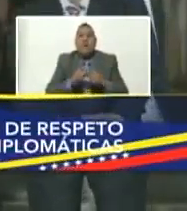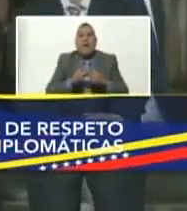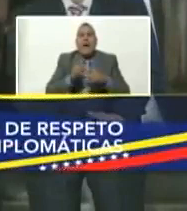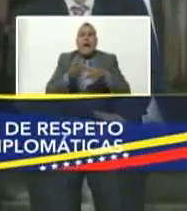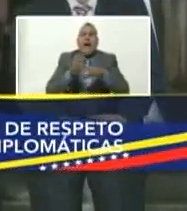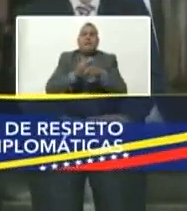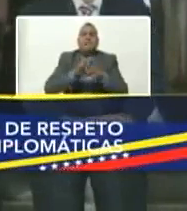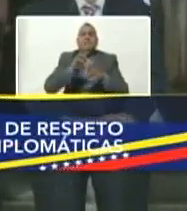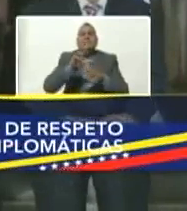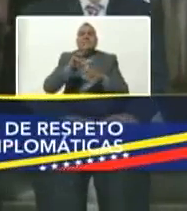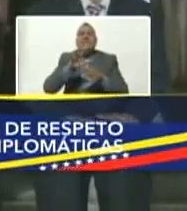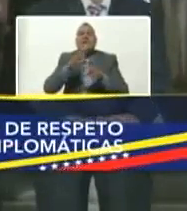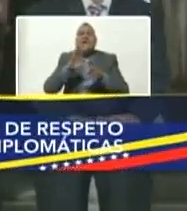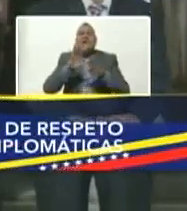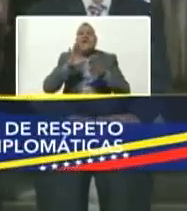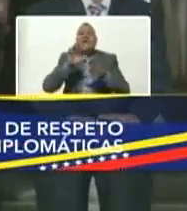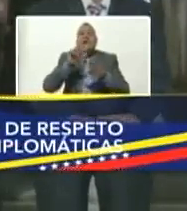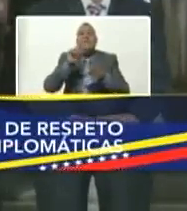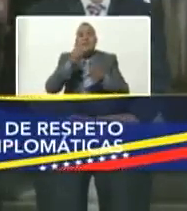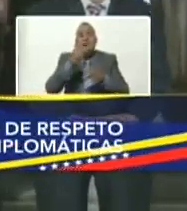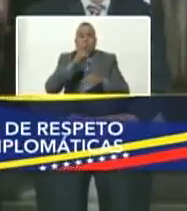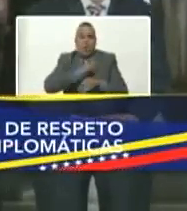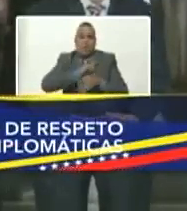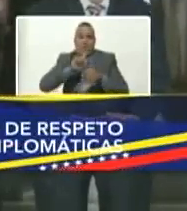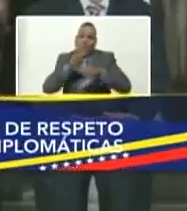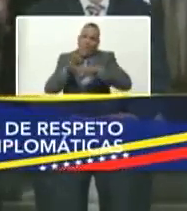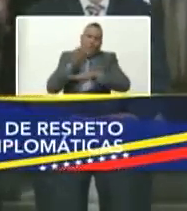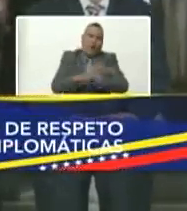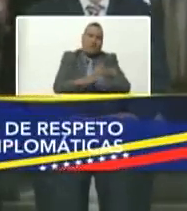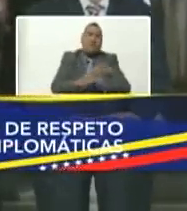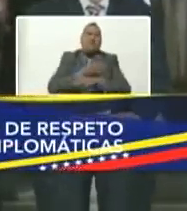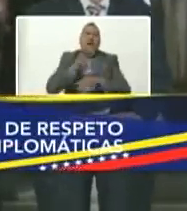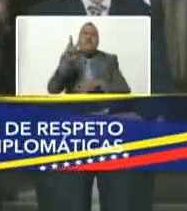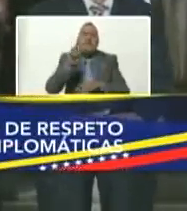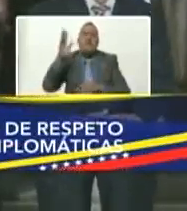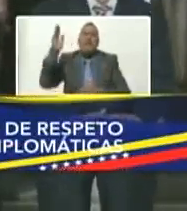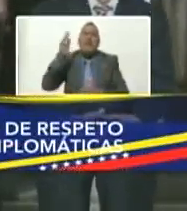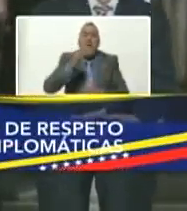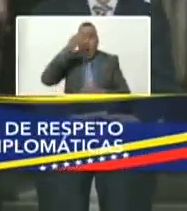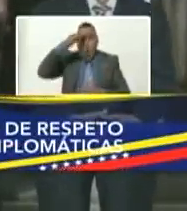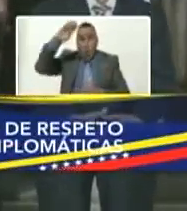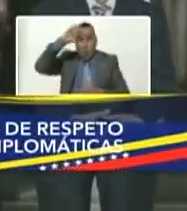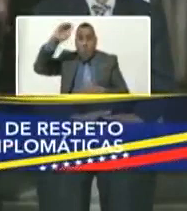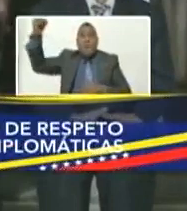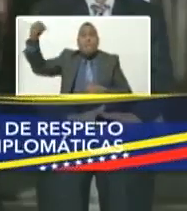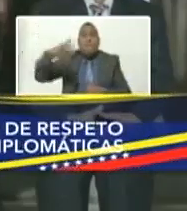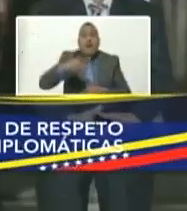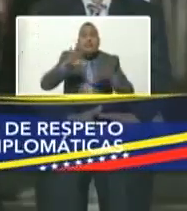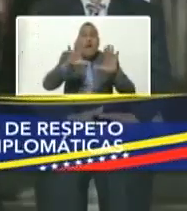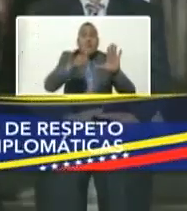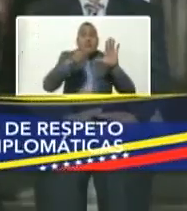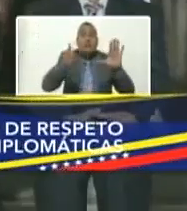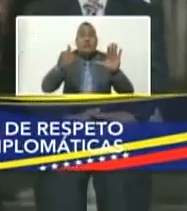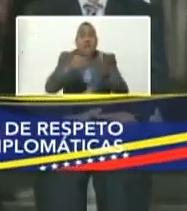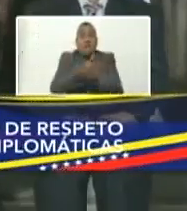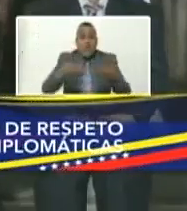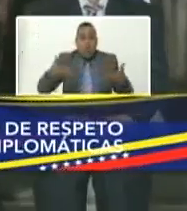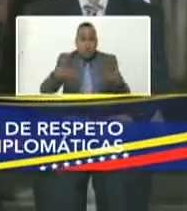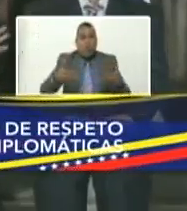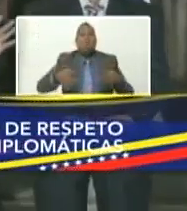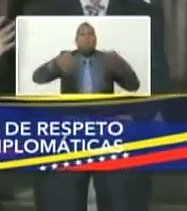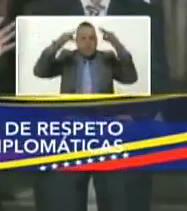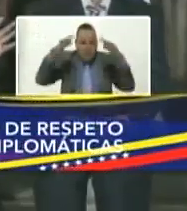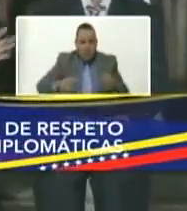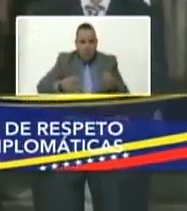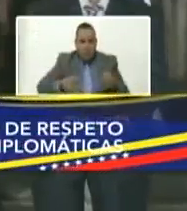han llegado 16 millones de vacunas de Cuba. Eso sí se los puedo decir, listo aquí,